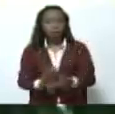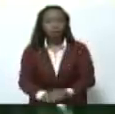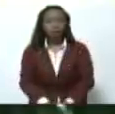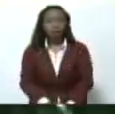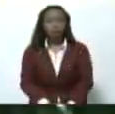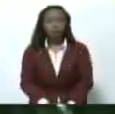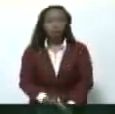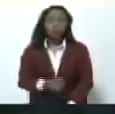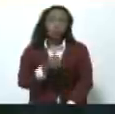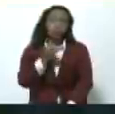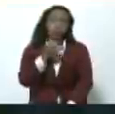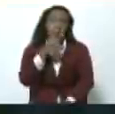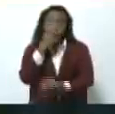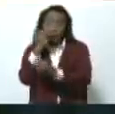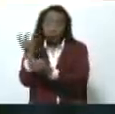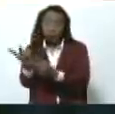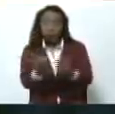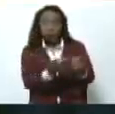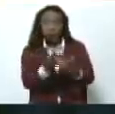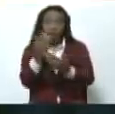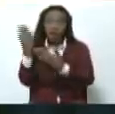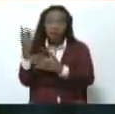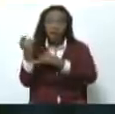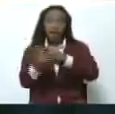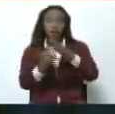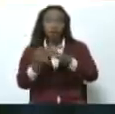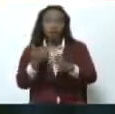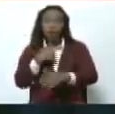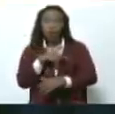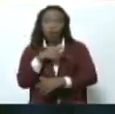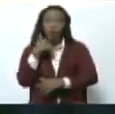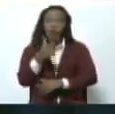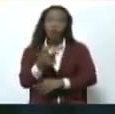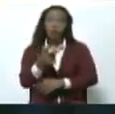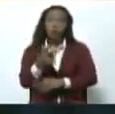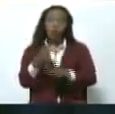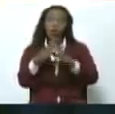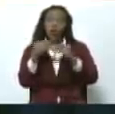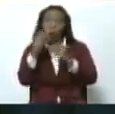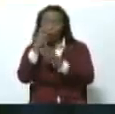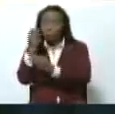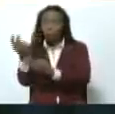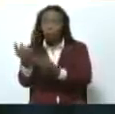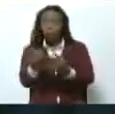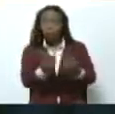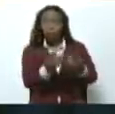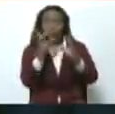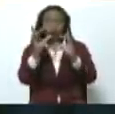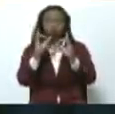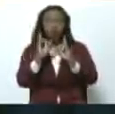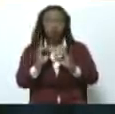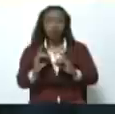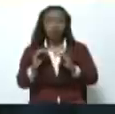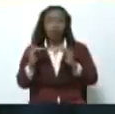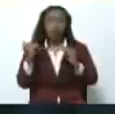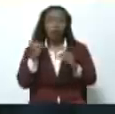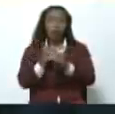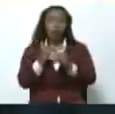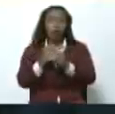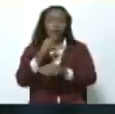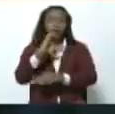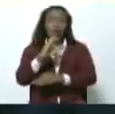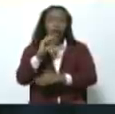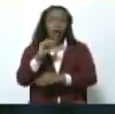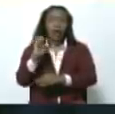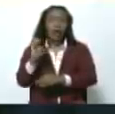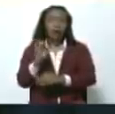Bueno, bienvenidos todos esos organismos, dijimos. Todos fueron invitados por decisión autónoma del Consejo Nacional